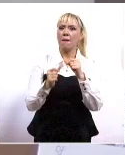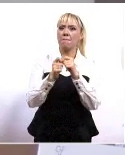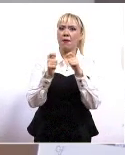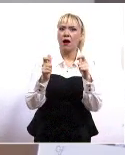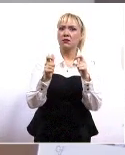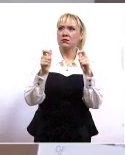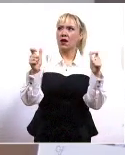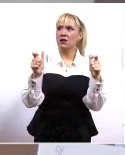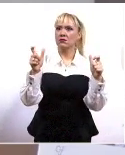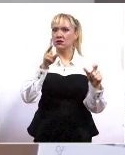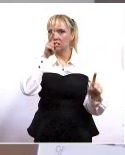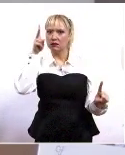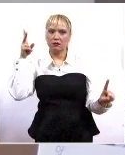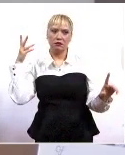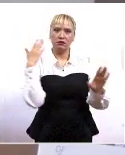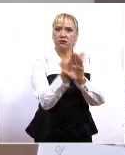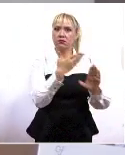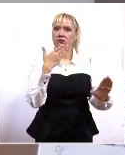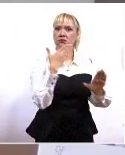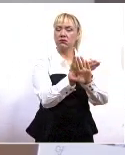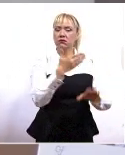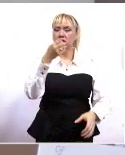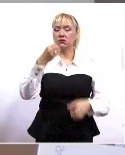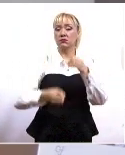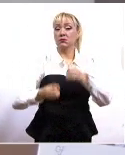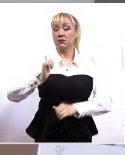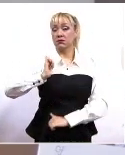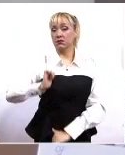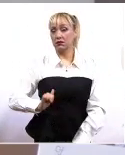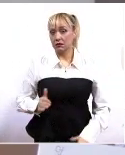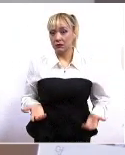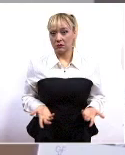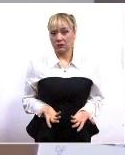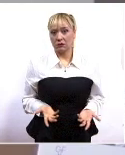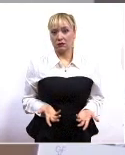más amenazantes hacia el Poder Judicial,